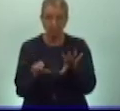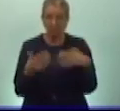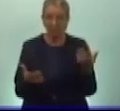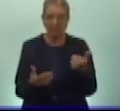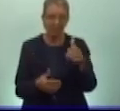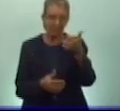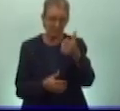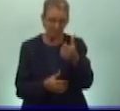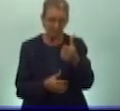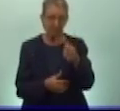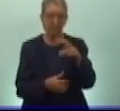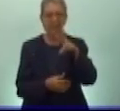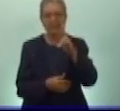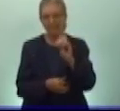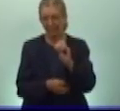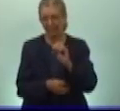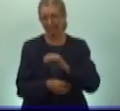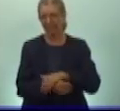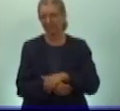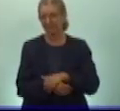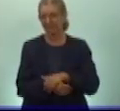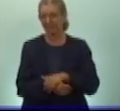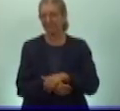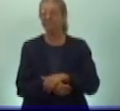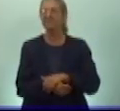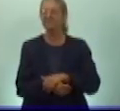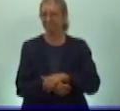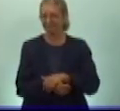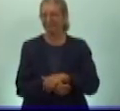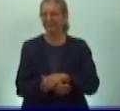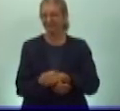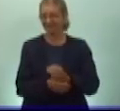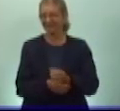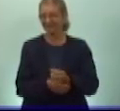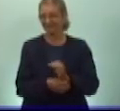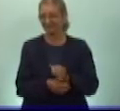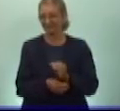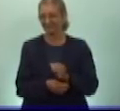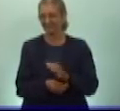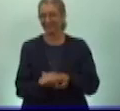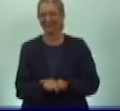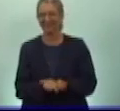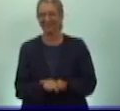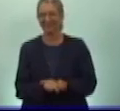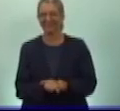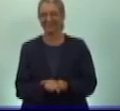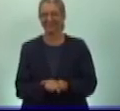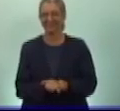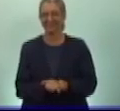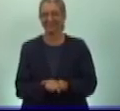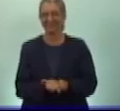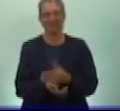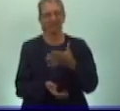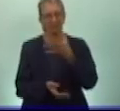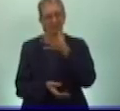que son el 10 y precisamente el 20.